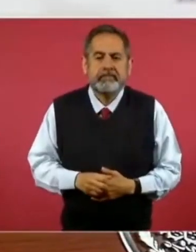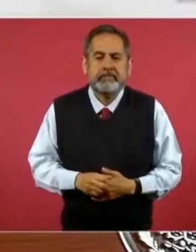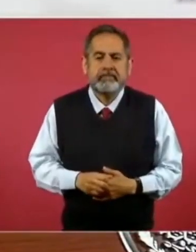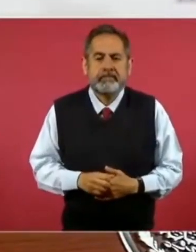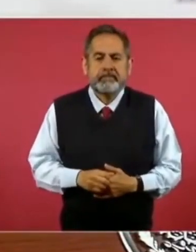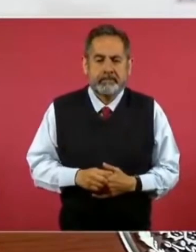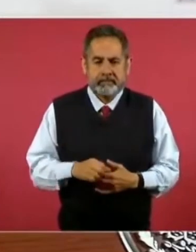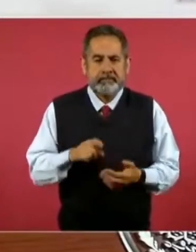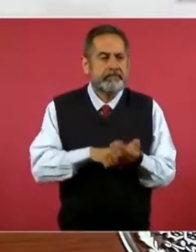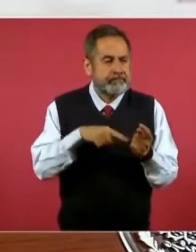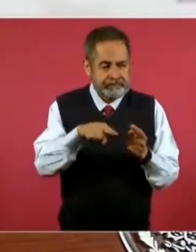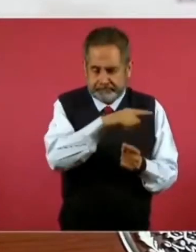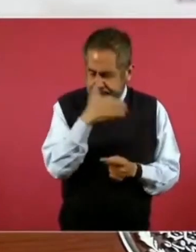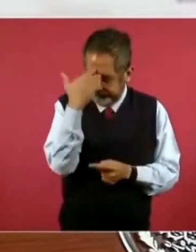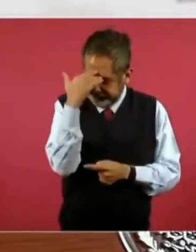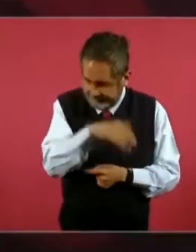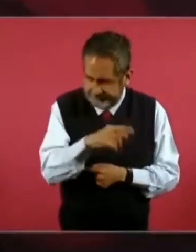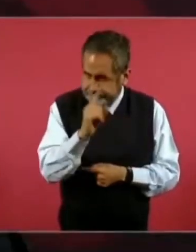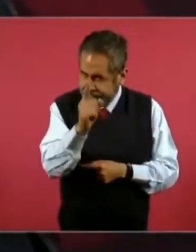pero sí saben